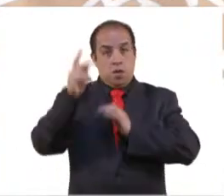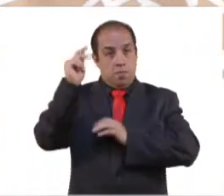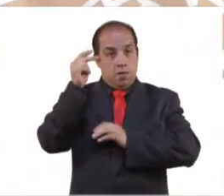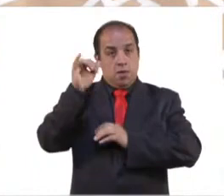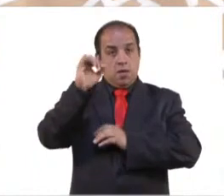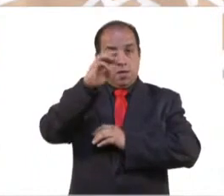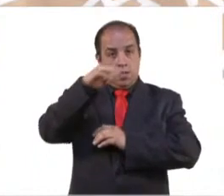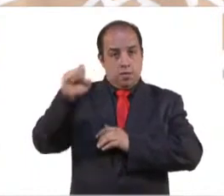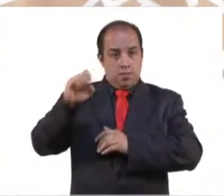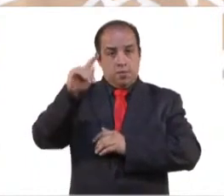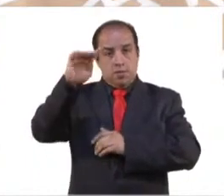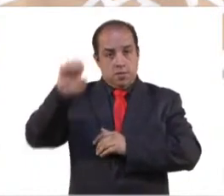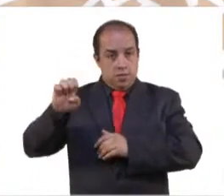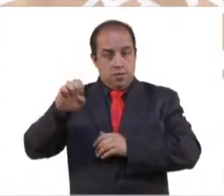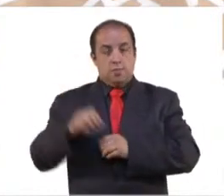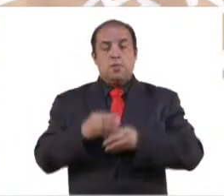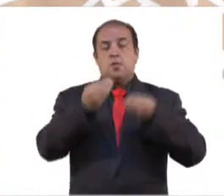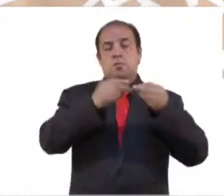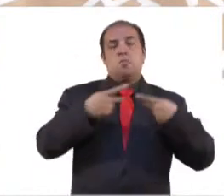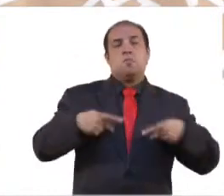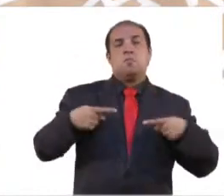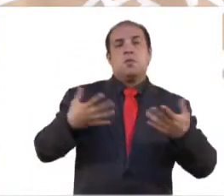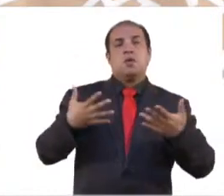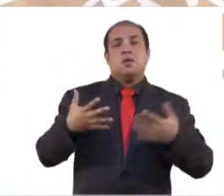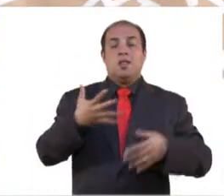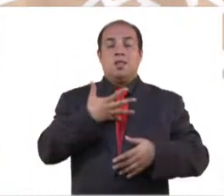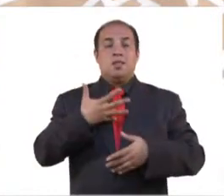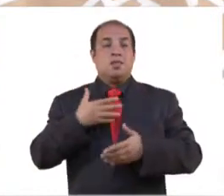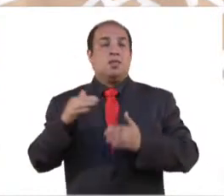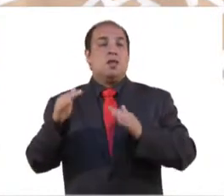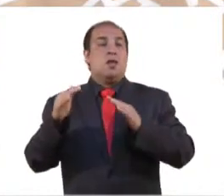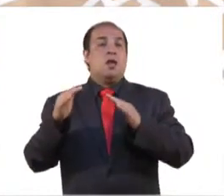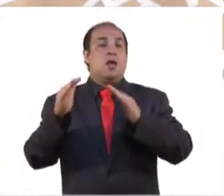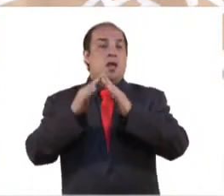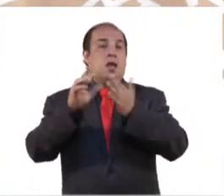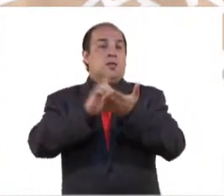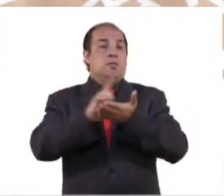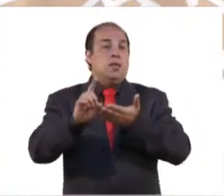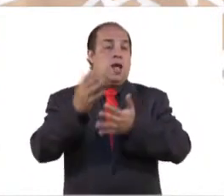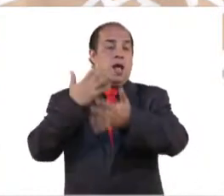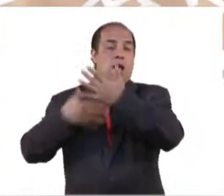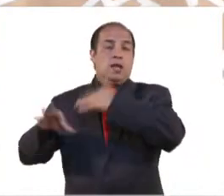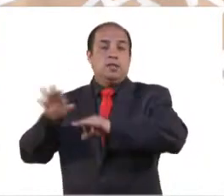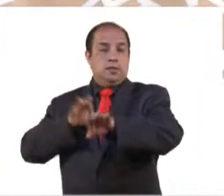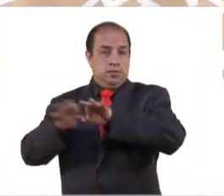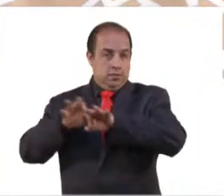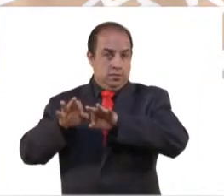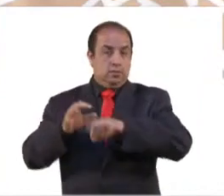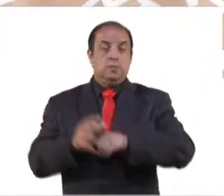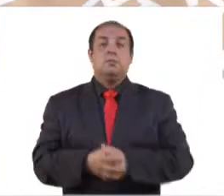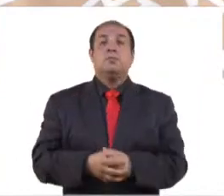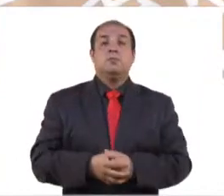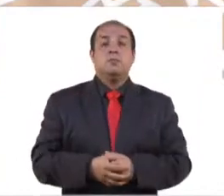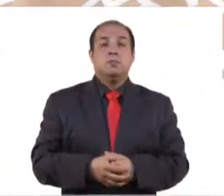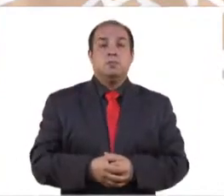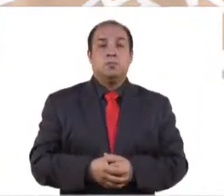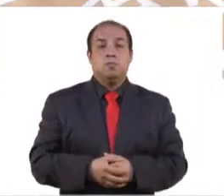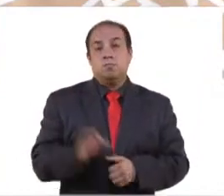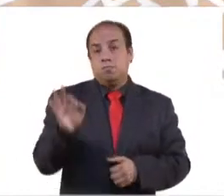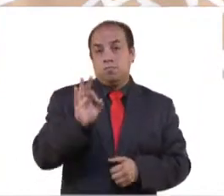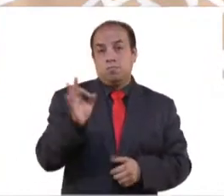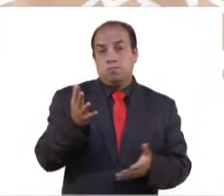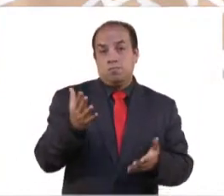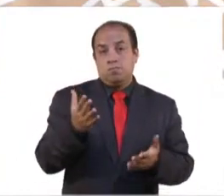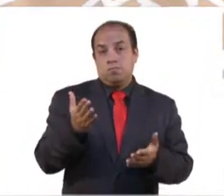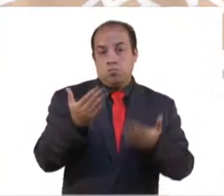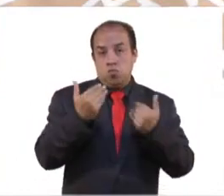del IMSS y del ISSSTE. Y muchos tienen el domicilio de cuando trabajaban. Entonces, es probable que no